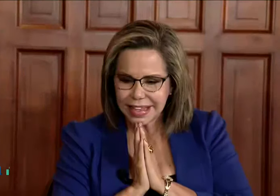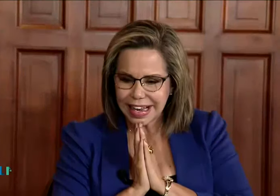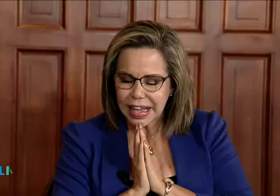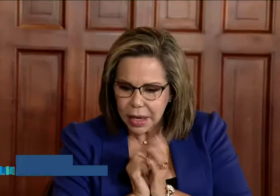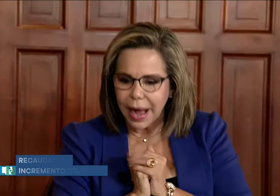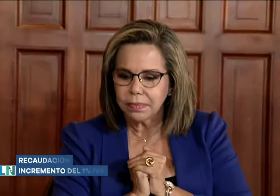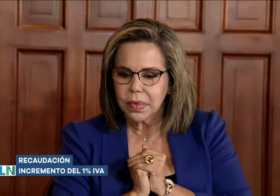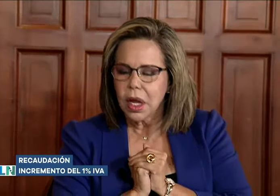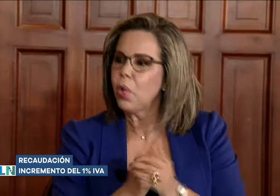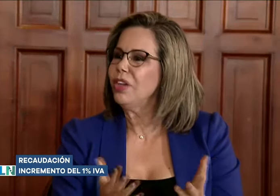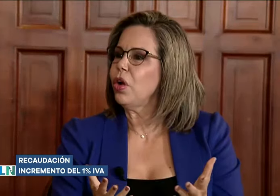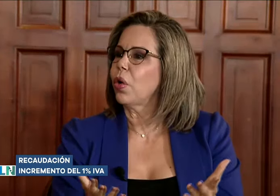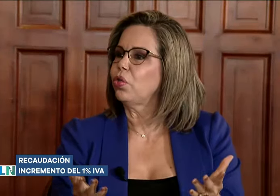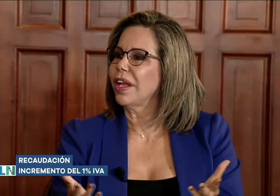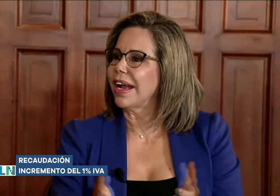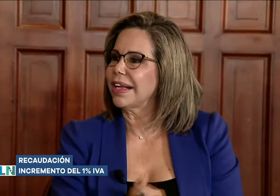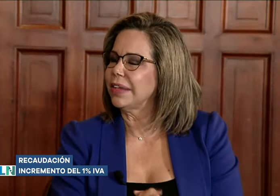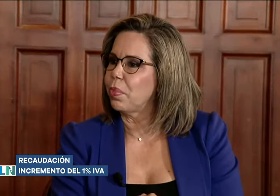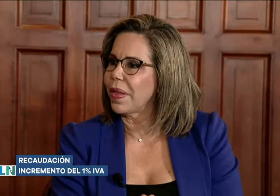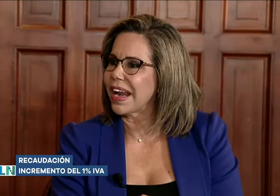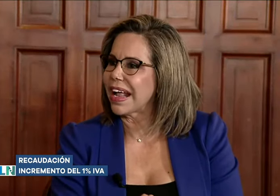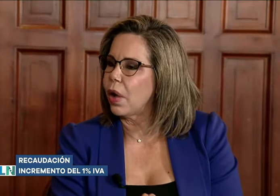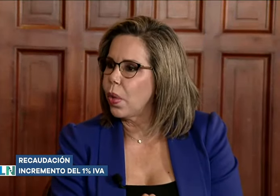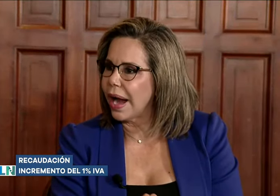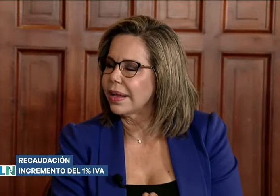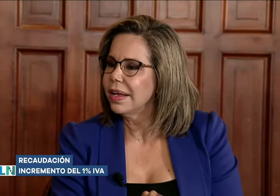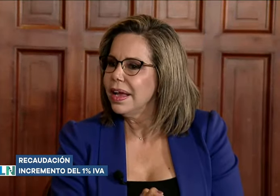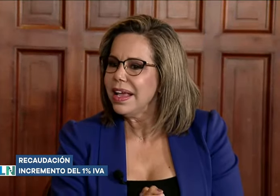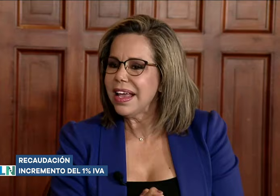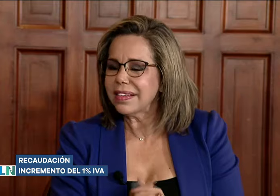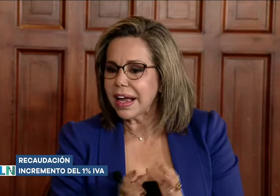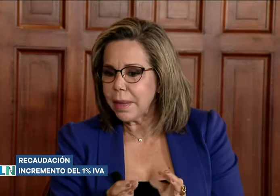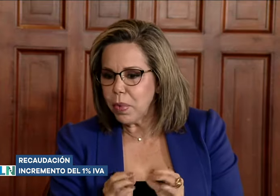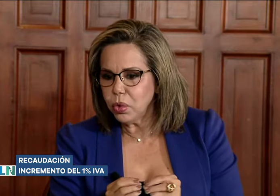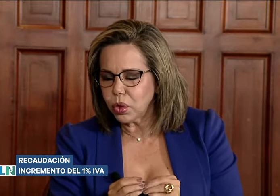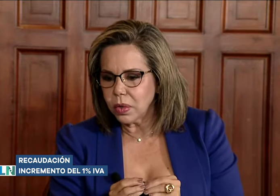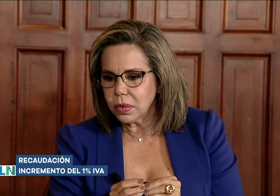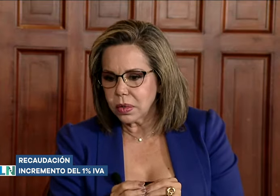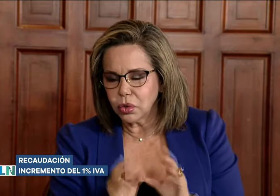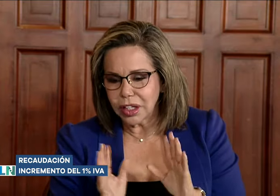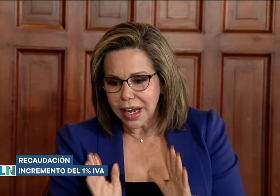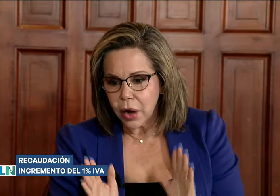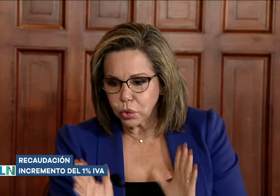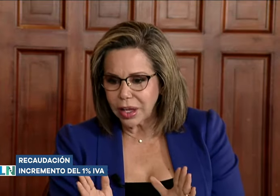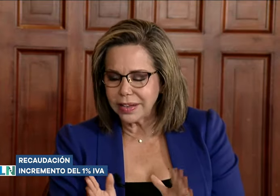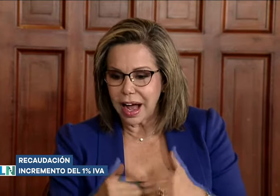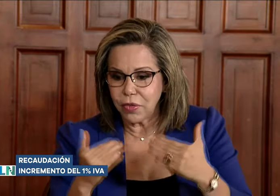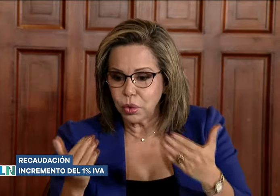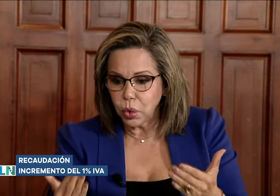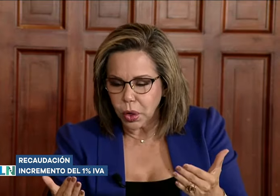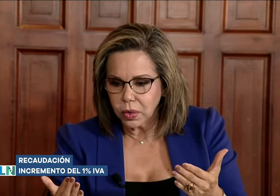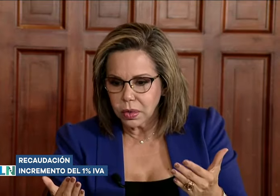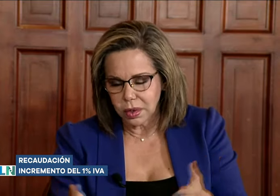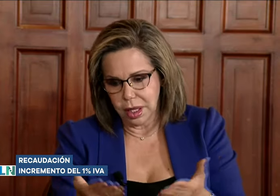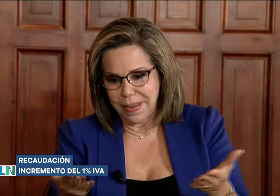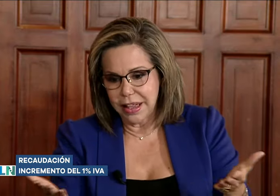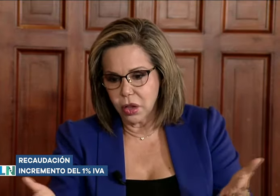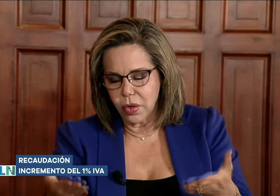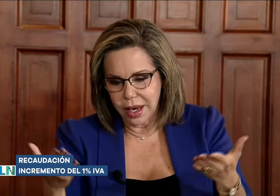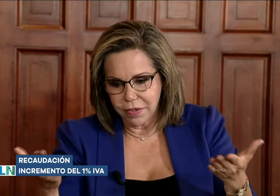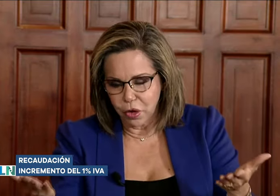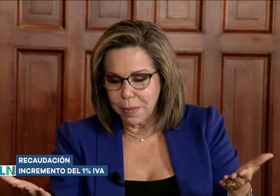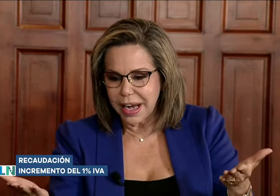del IVA, ¿cuánto es lo que usted cree que se puede recaudar? ¿Y hasta qué punto considerará usted a futuro,